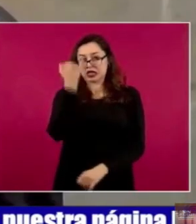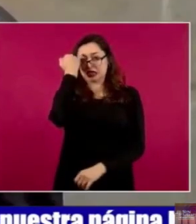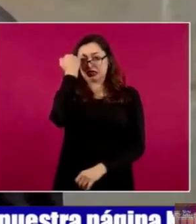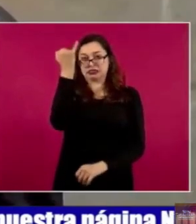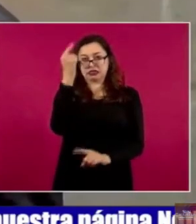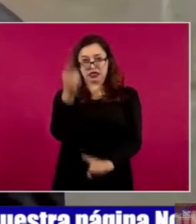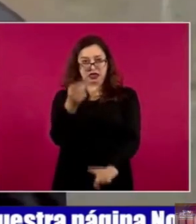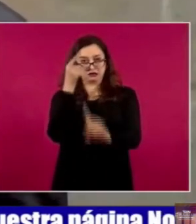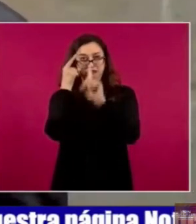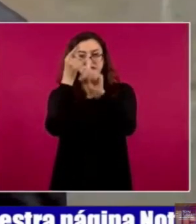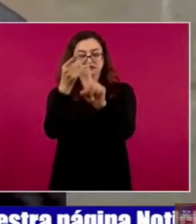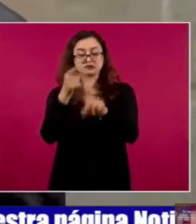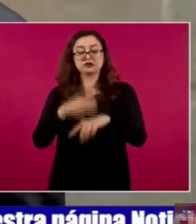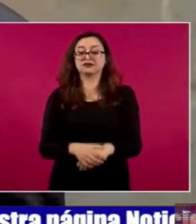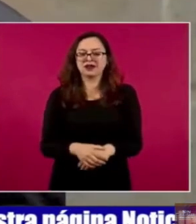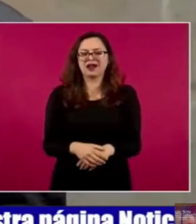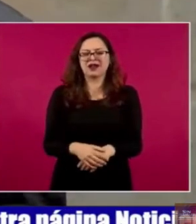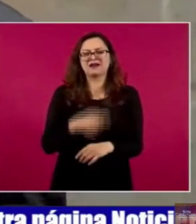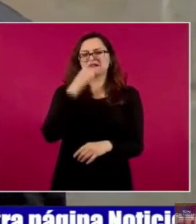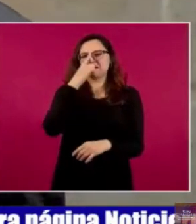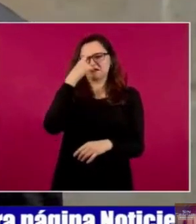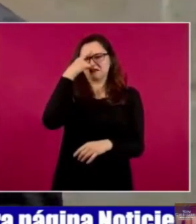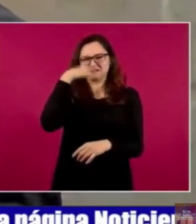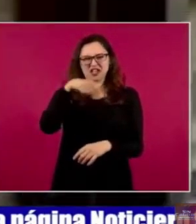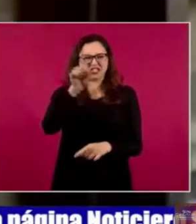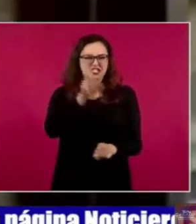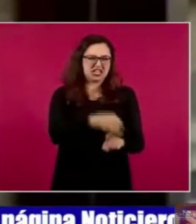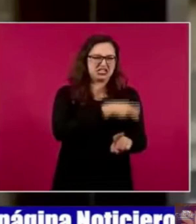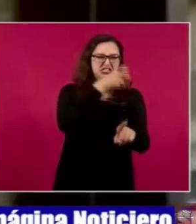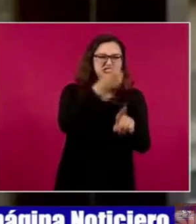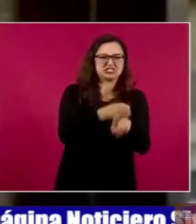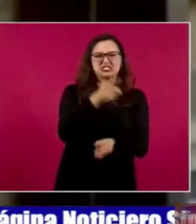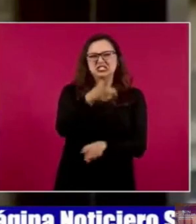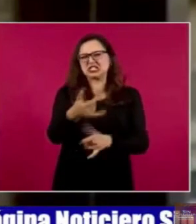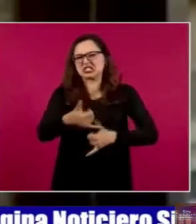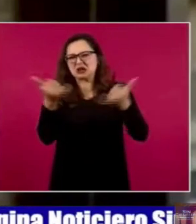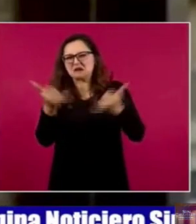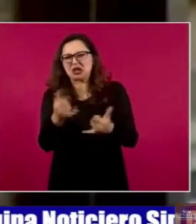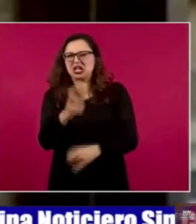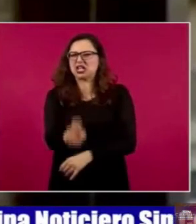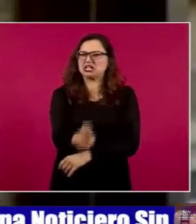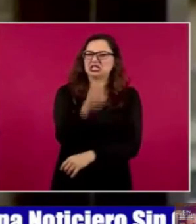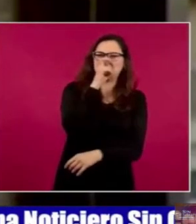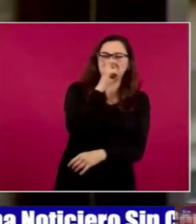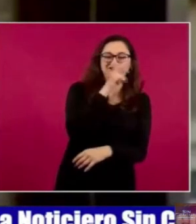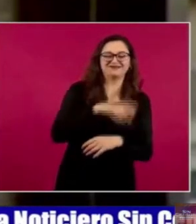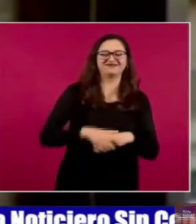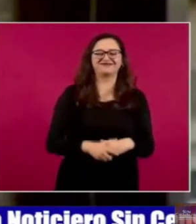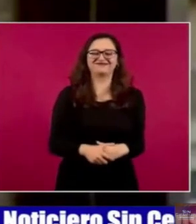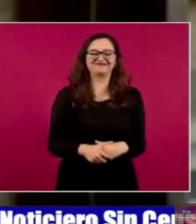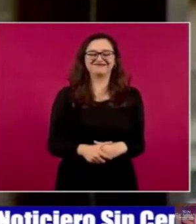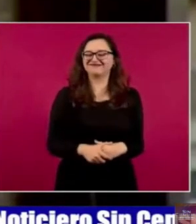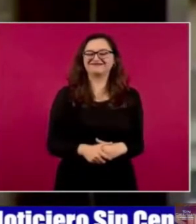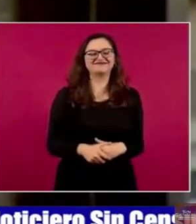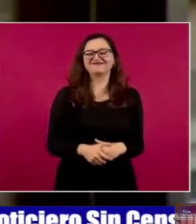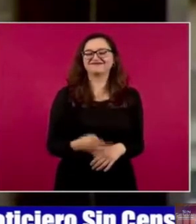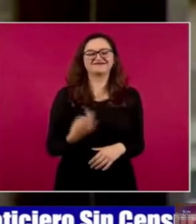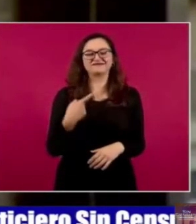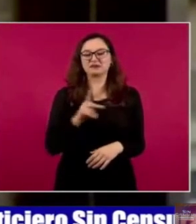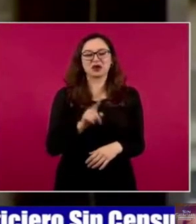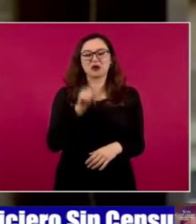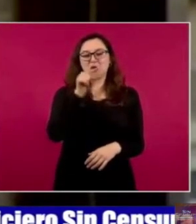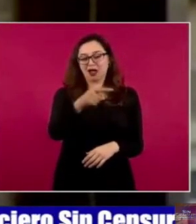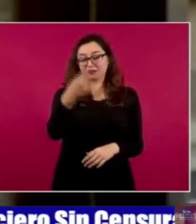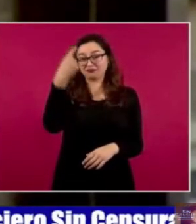de sectario o de intransigente, pero es difícil ignorar su